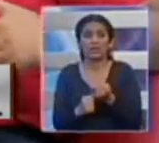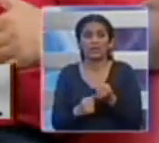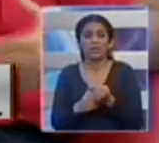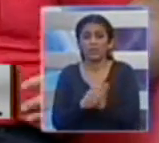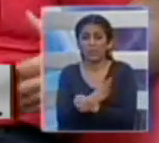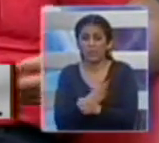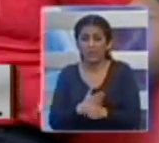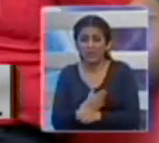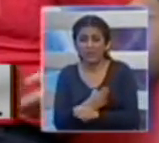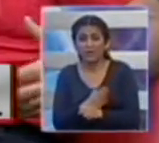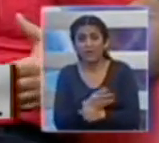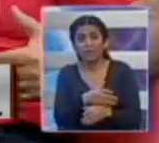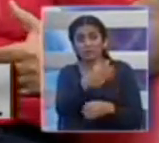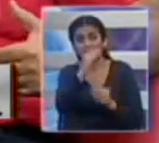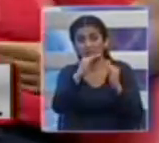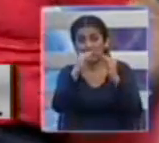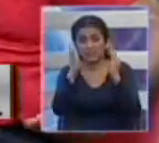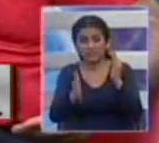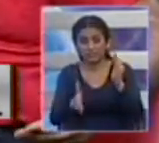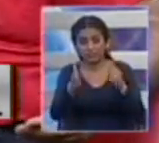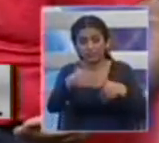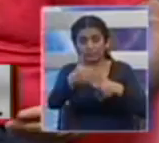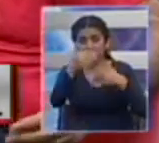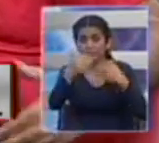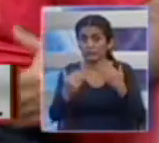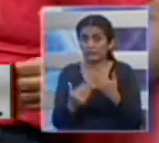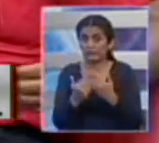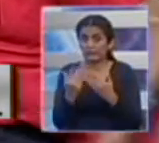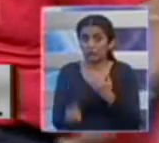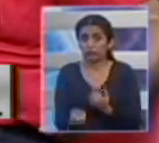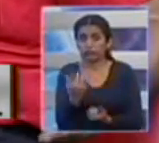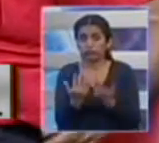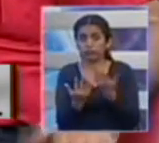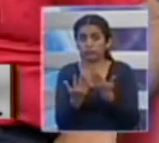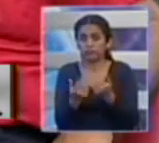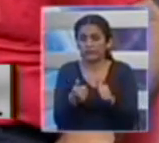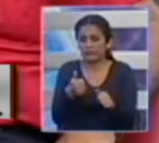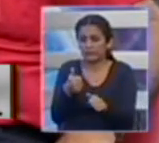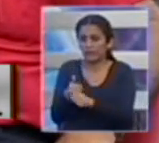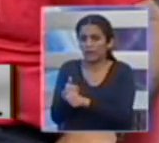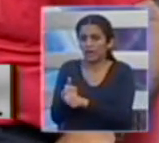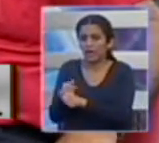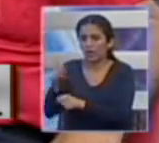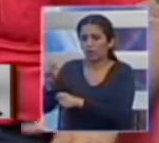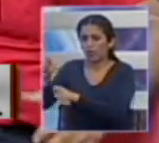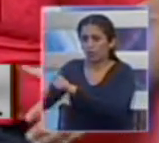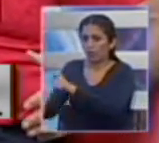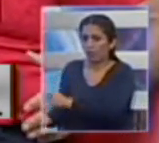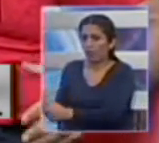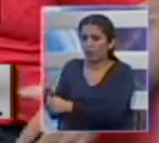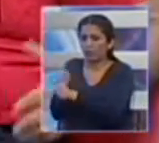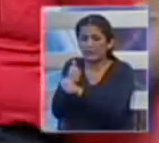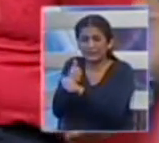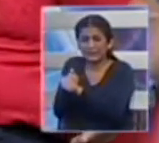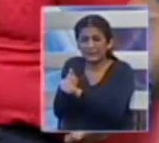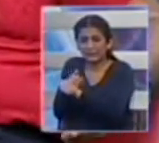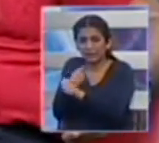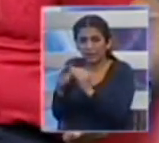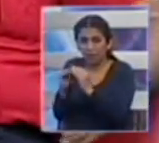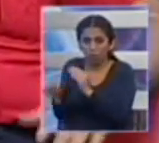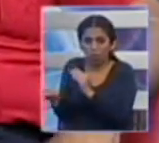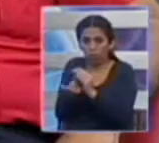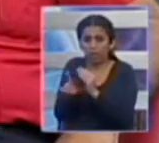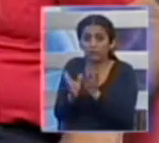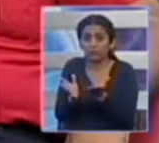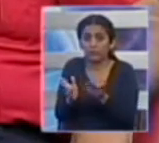caña, y sin embargo vemos, pues, que al momento de quemar los años viejos lo hacen muy cerca de las viviendas, ¿no? Esa